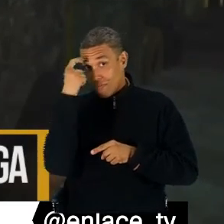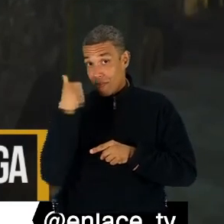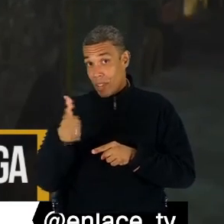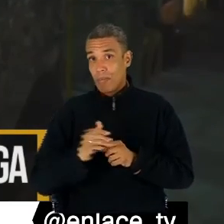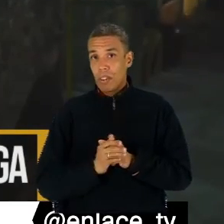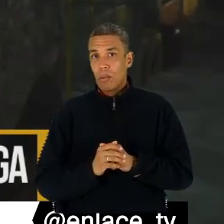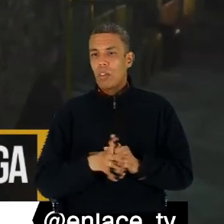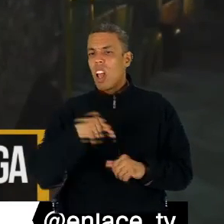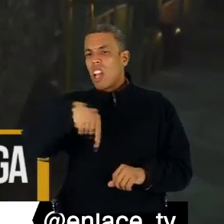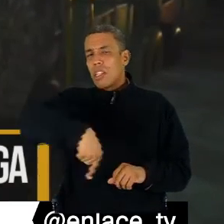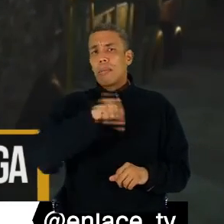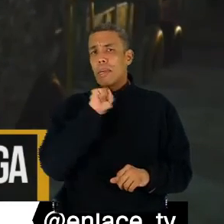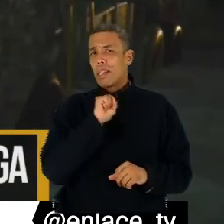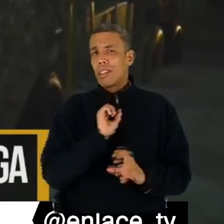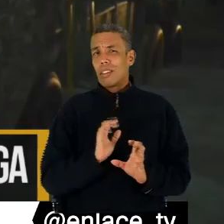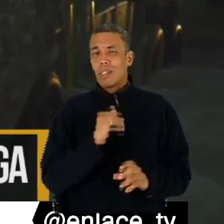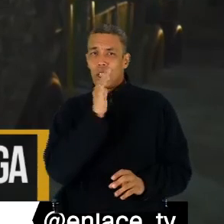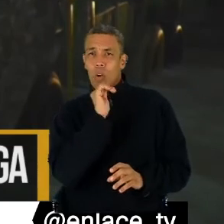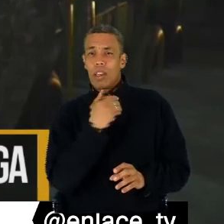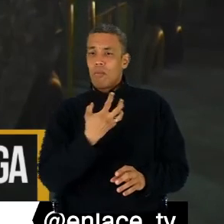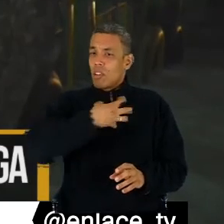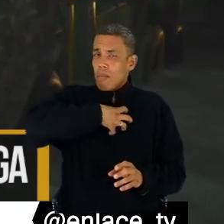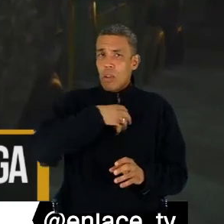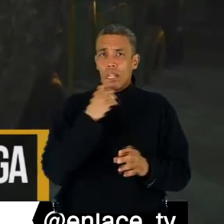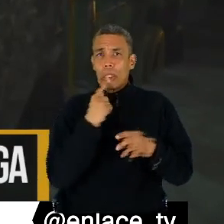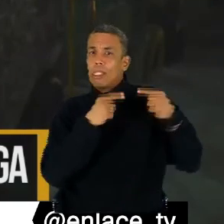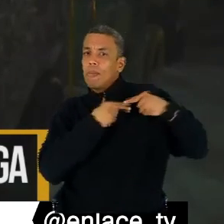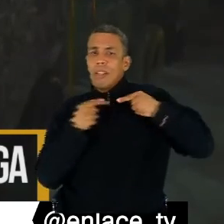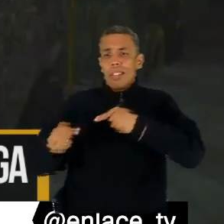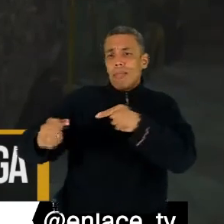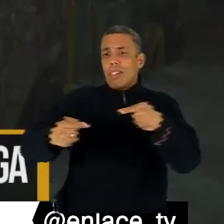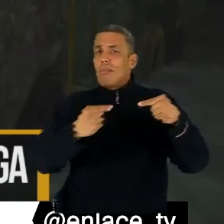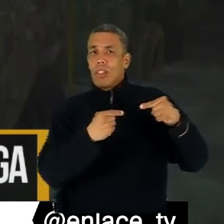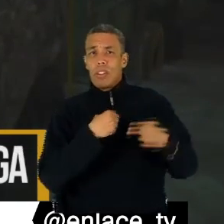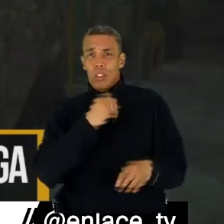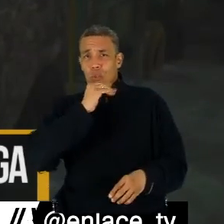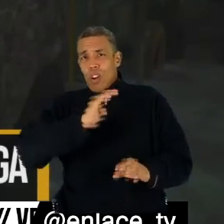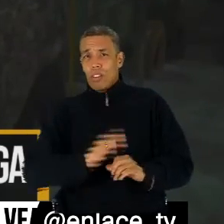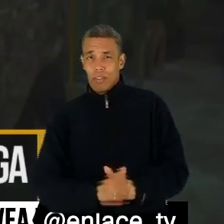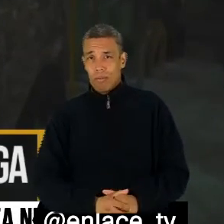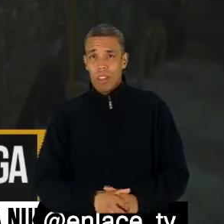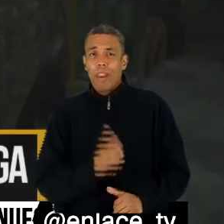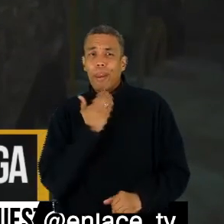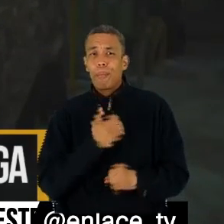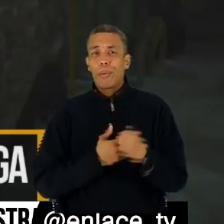competencia para el equipo de nosotros porque por lo menos en intercolegiados salieron 2 equipos nomás y